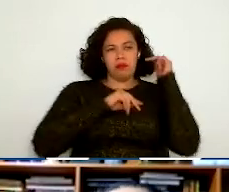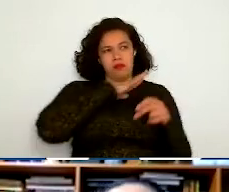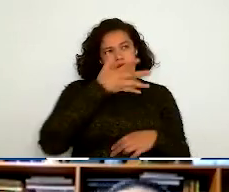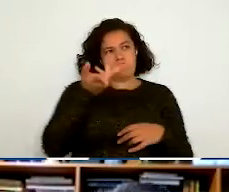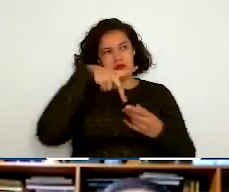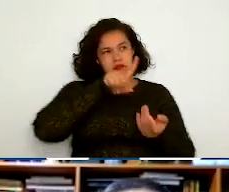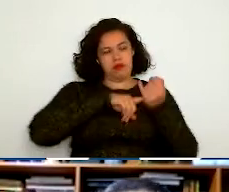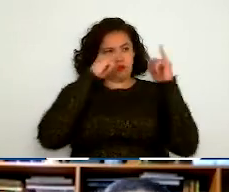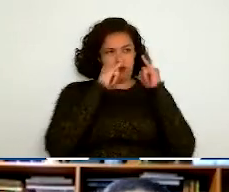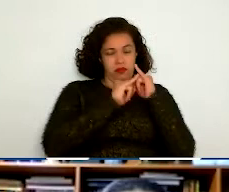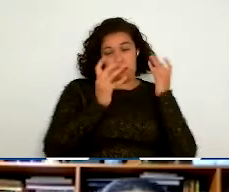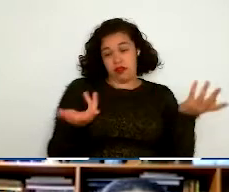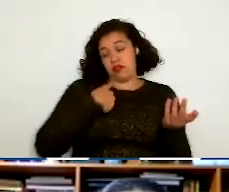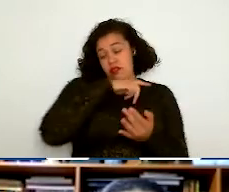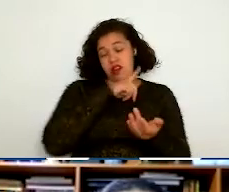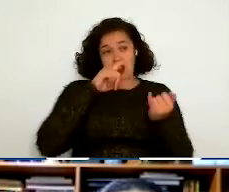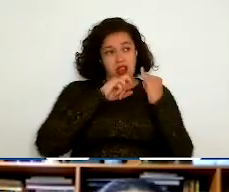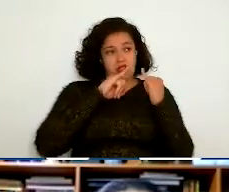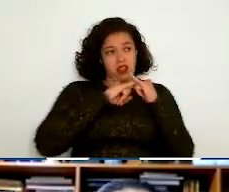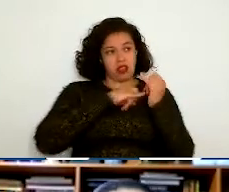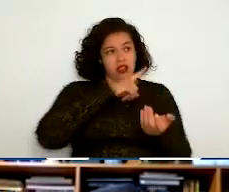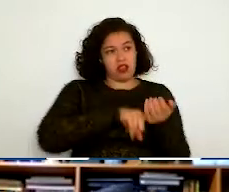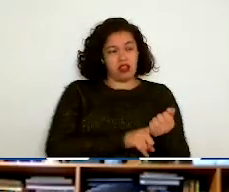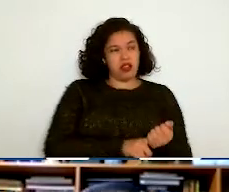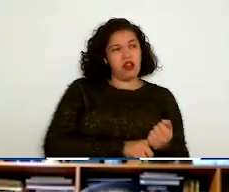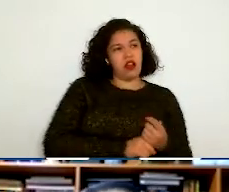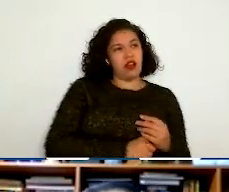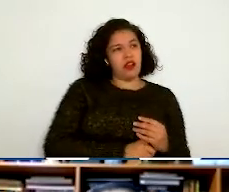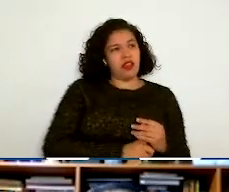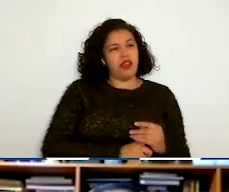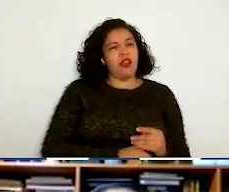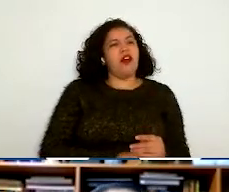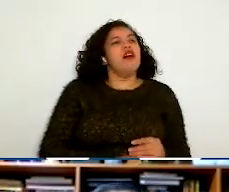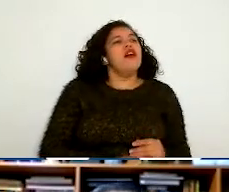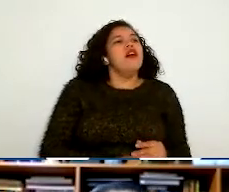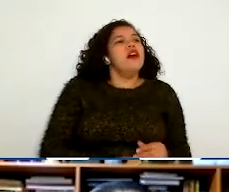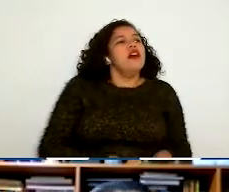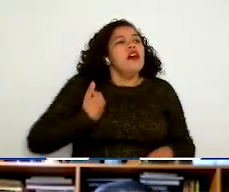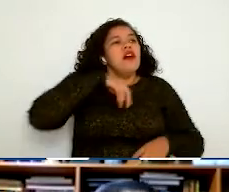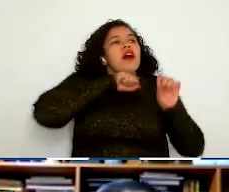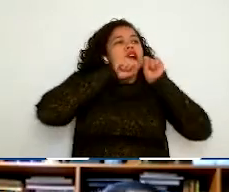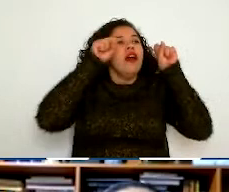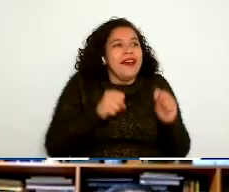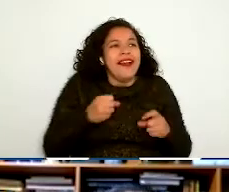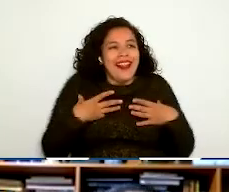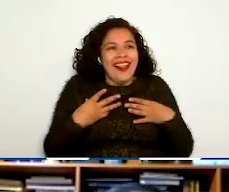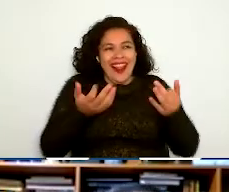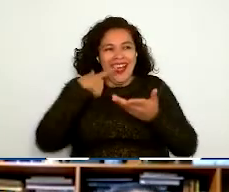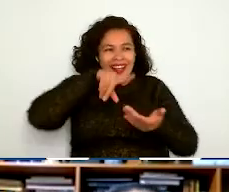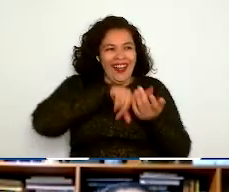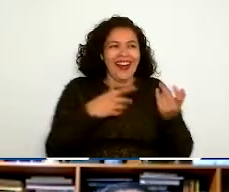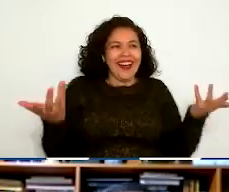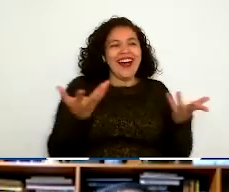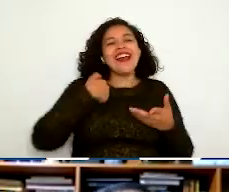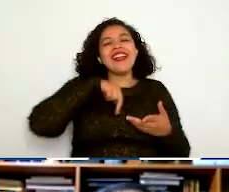Finalmente formamos parte de una institución. Entonces, eso, el que nosotros tengamos un sistema de calidad integrado, va a generar